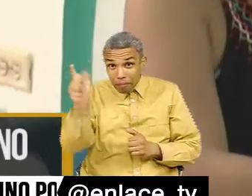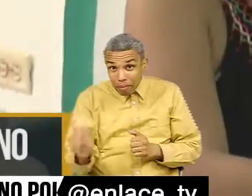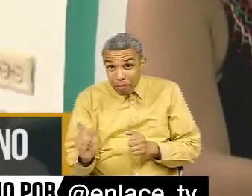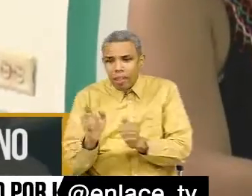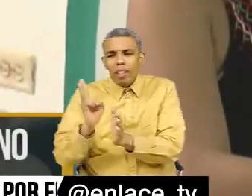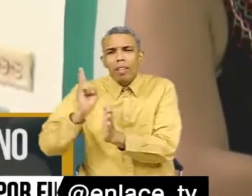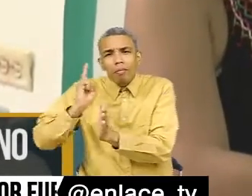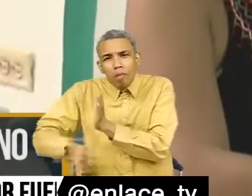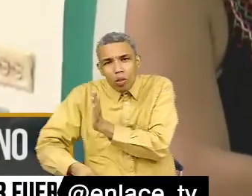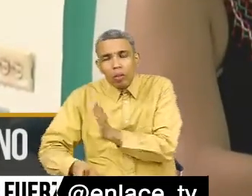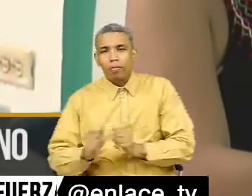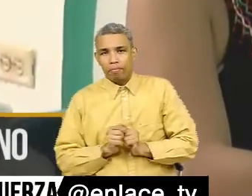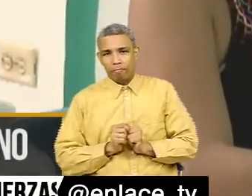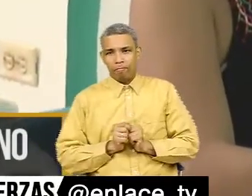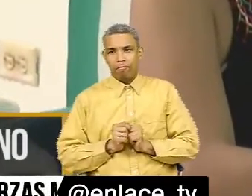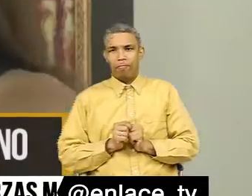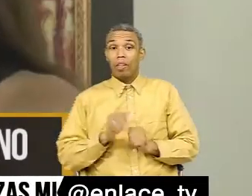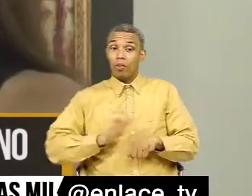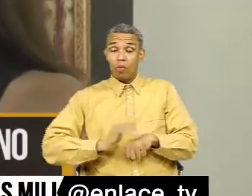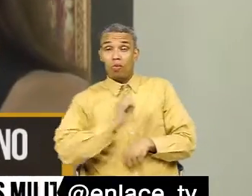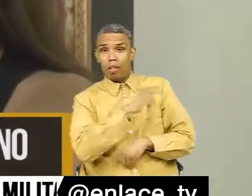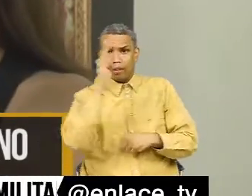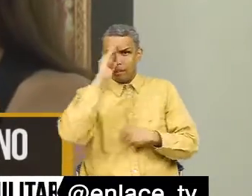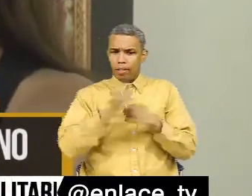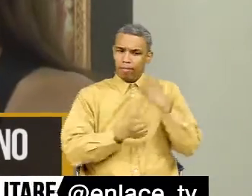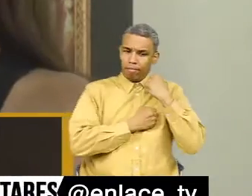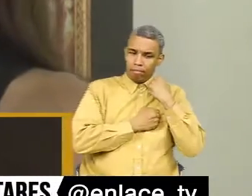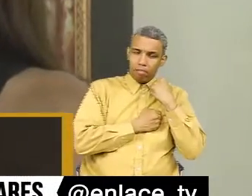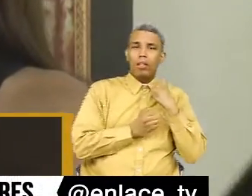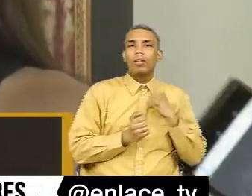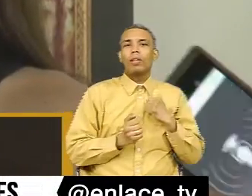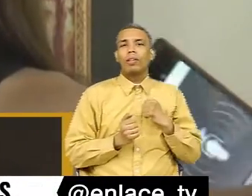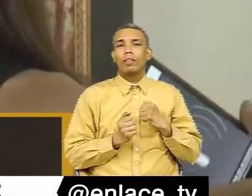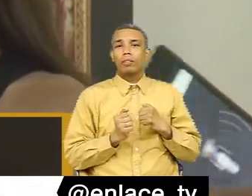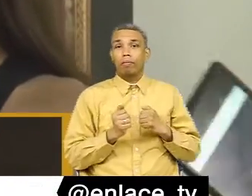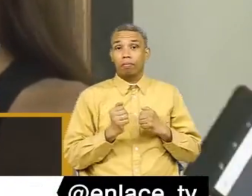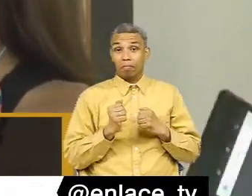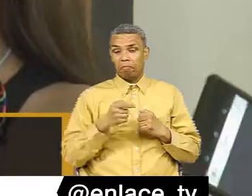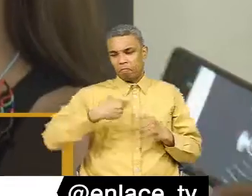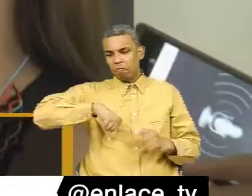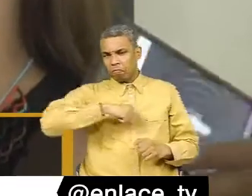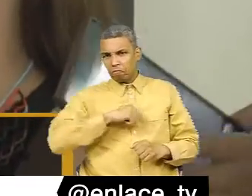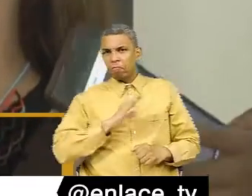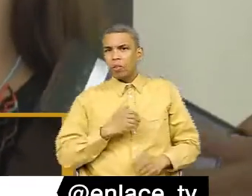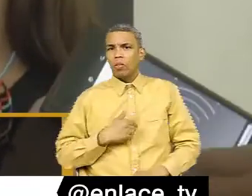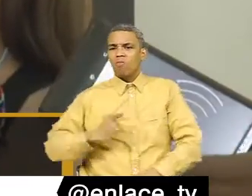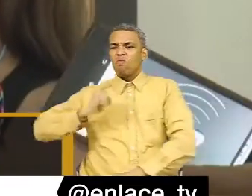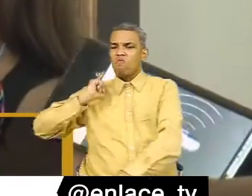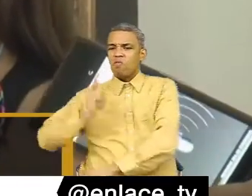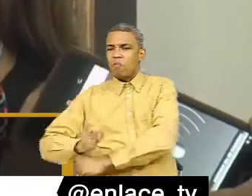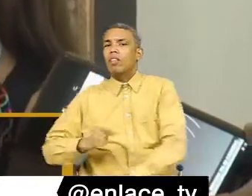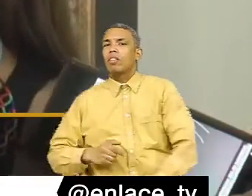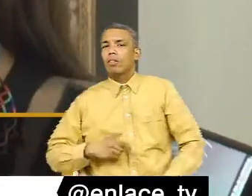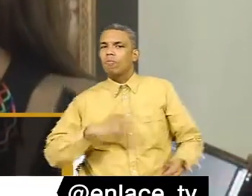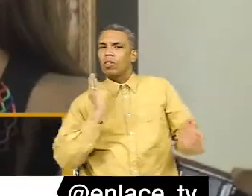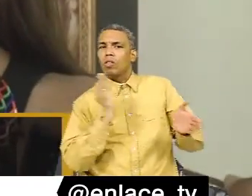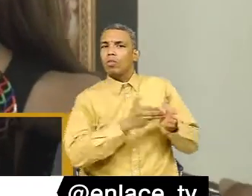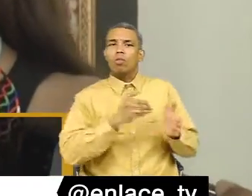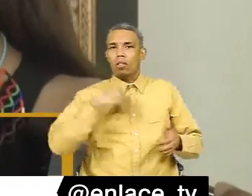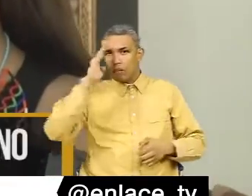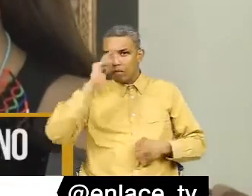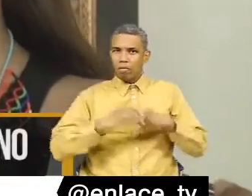se interpondrán las denuncias correspondientes. No solo contra el Estado, sino también vamos a pedir la investigación formal, la apertura de la investigación